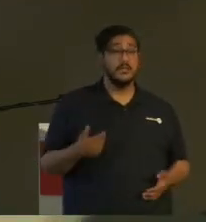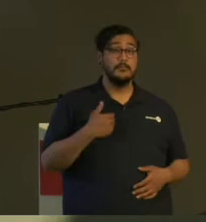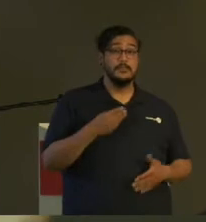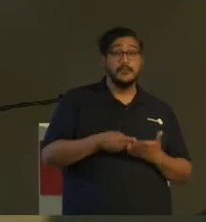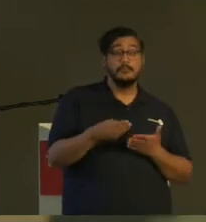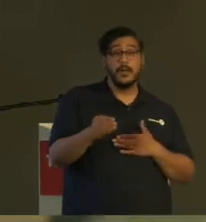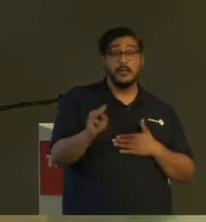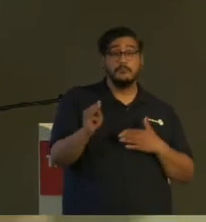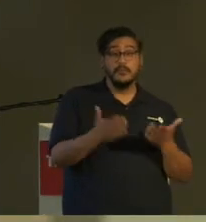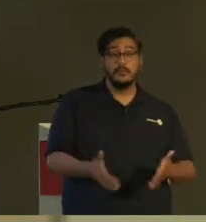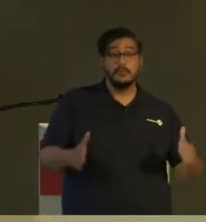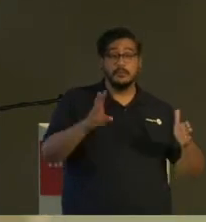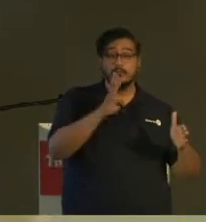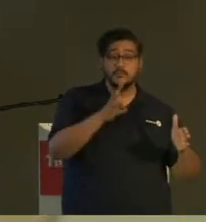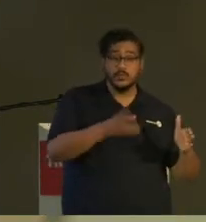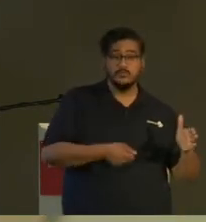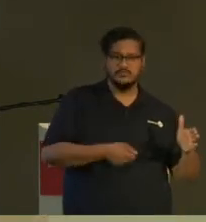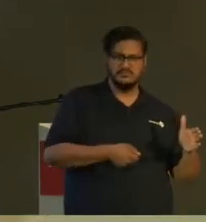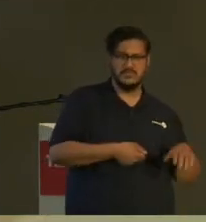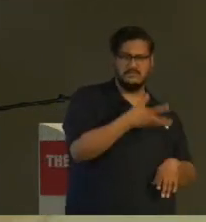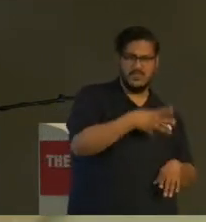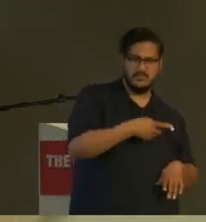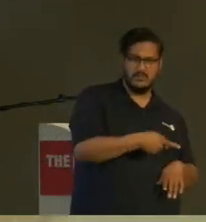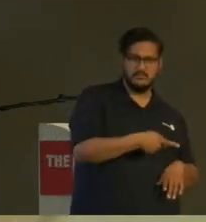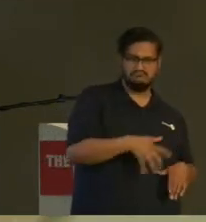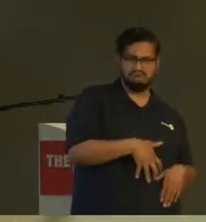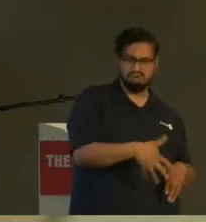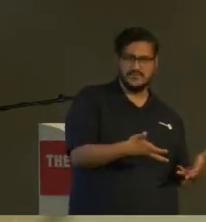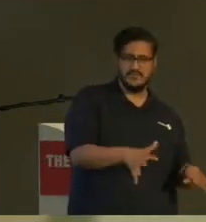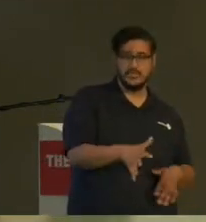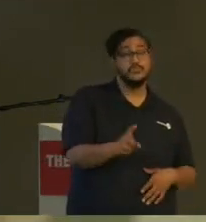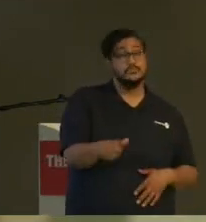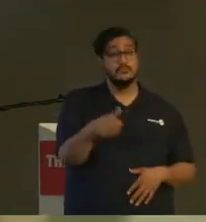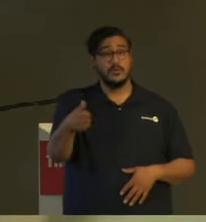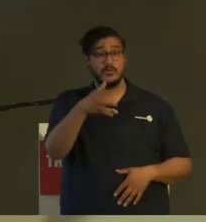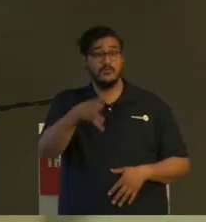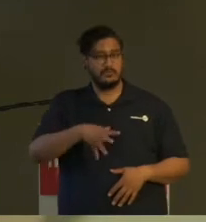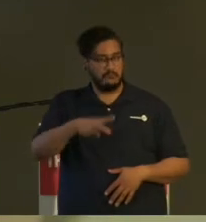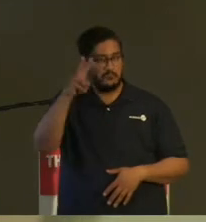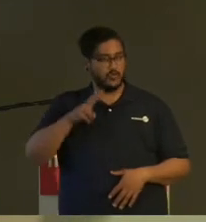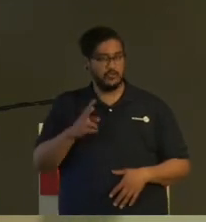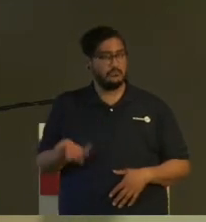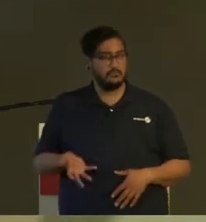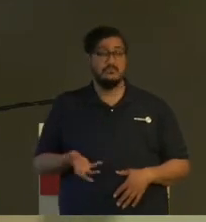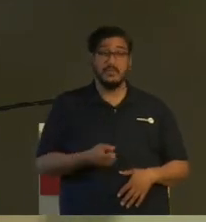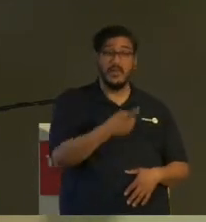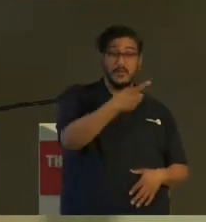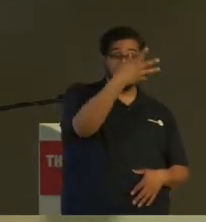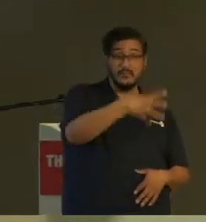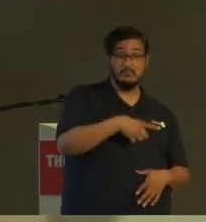female, another female, a virgin, and a male with a long, colorful tail. The next morning, the male was